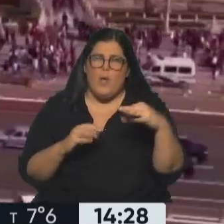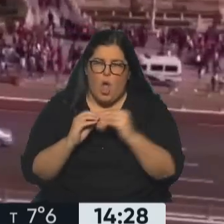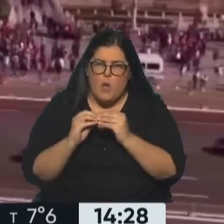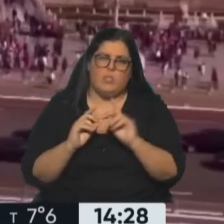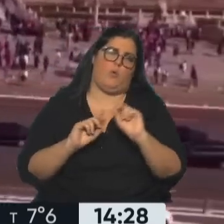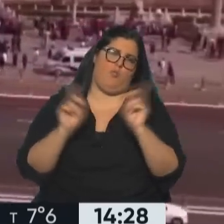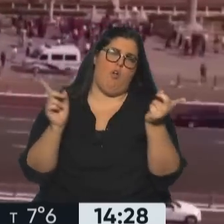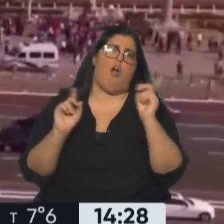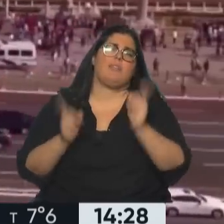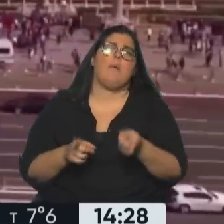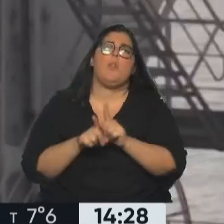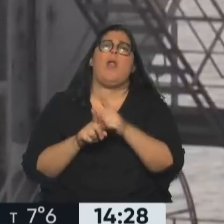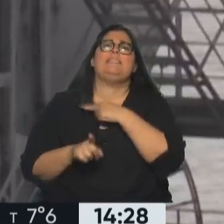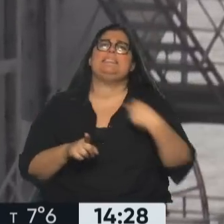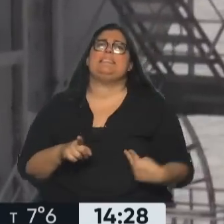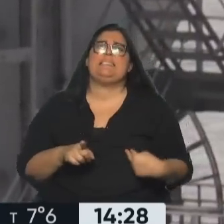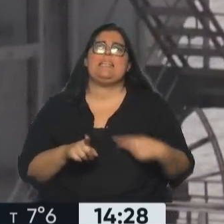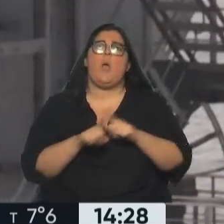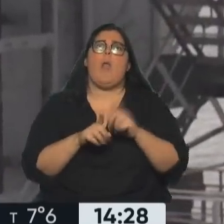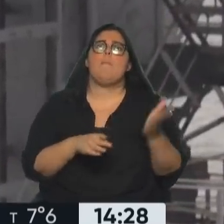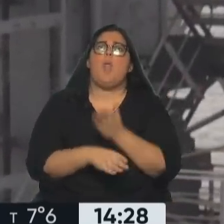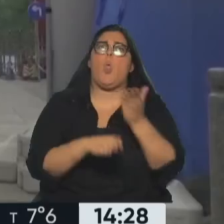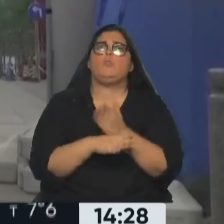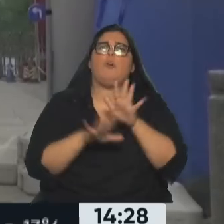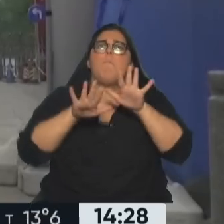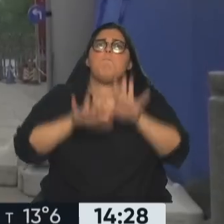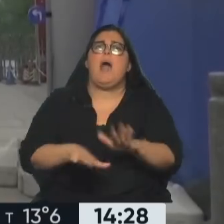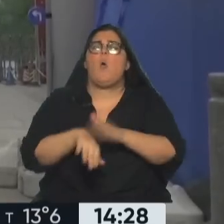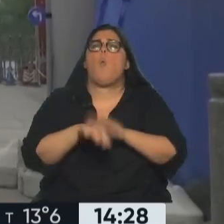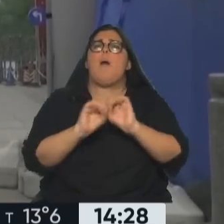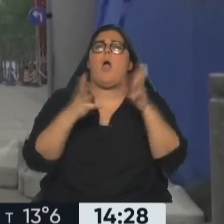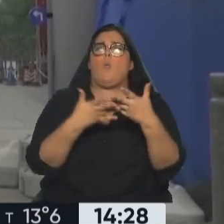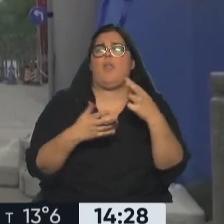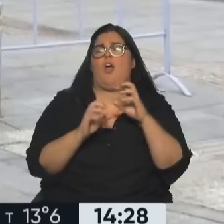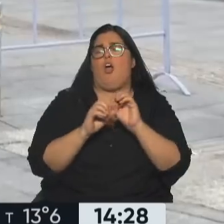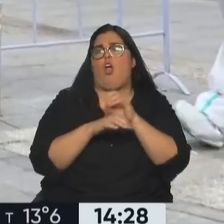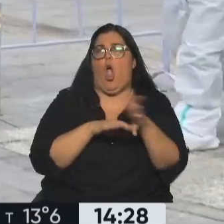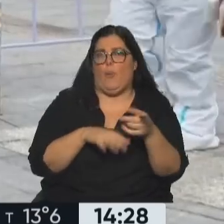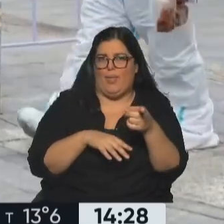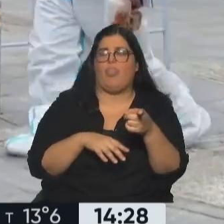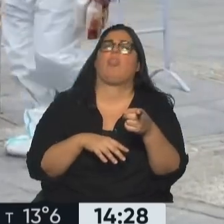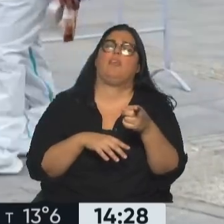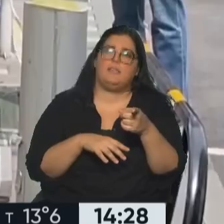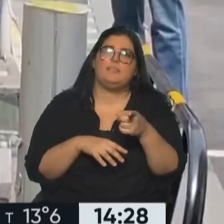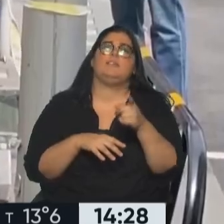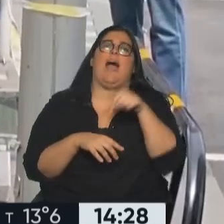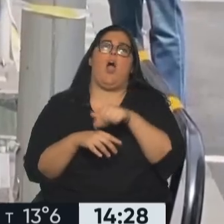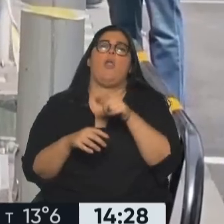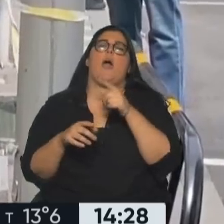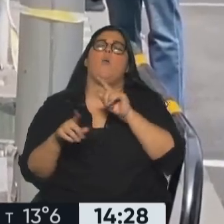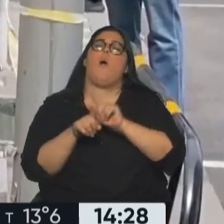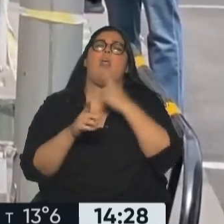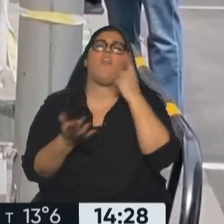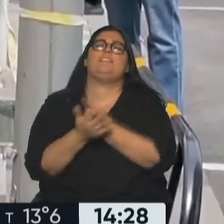El freno de mano aplicado por China a su propia producción a raíz de la pandemia de COVID-19, a la que enfrenta con la política de COVID-0, que